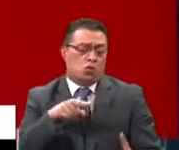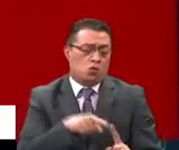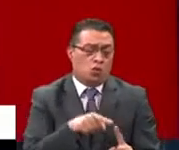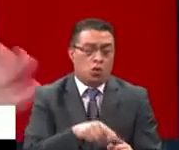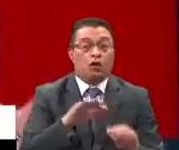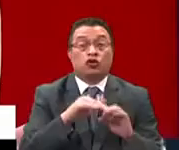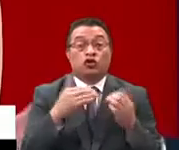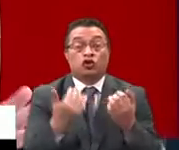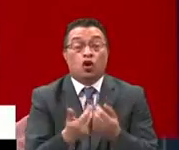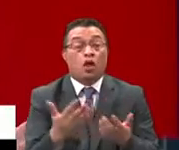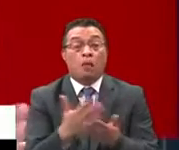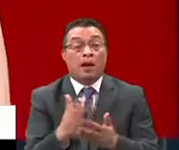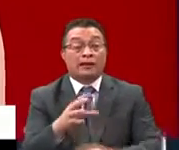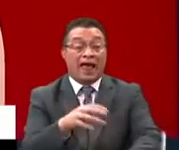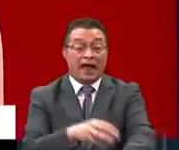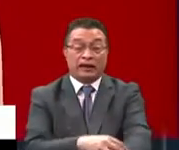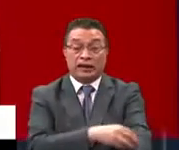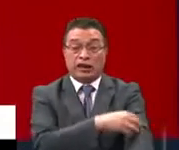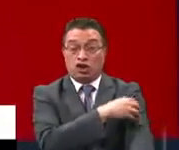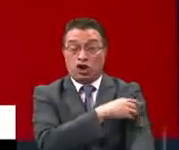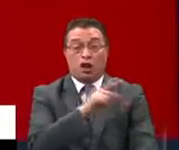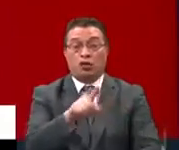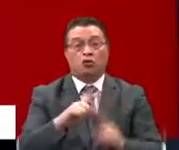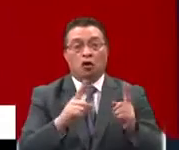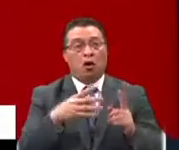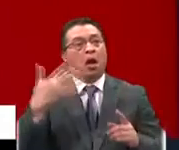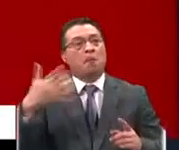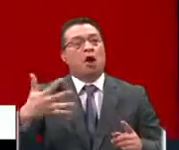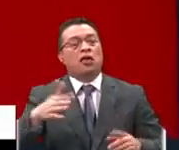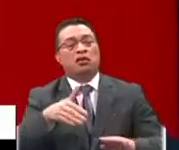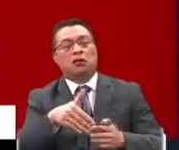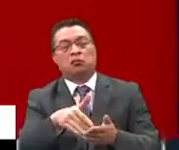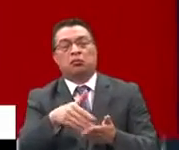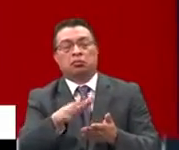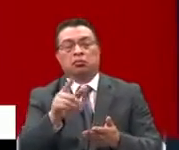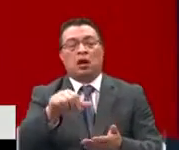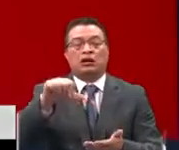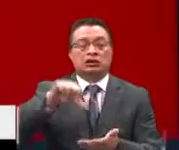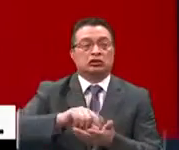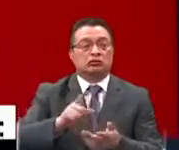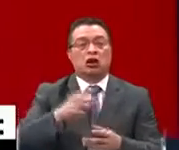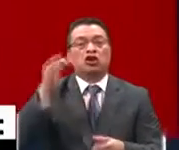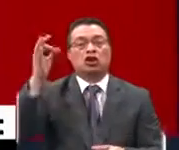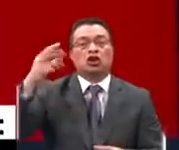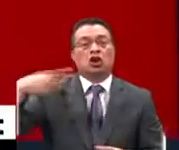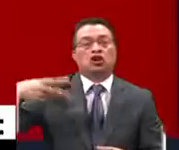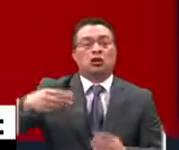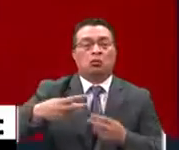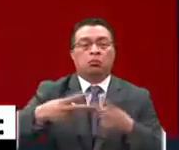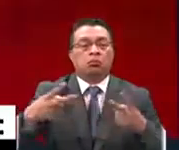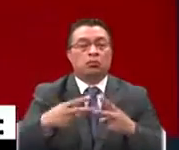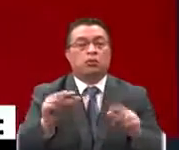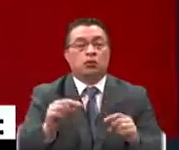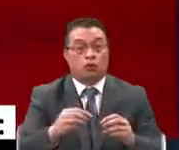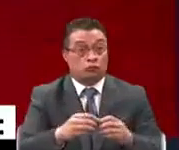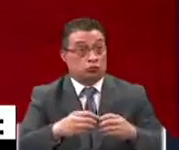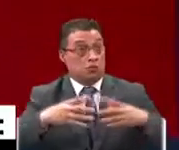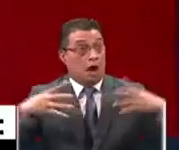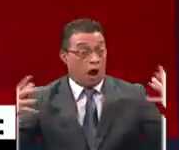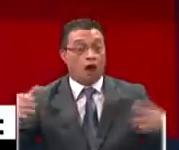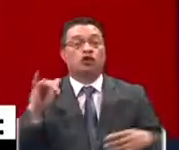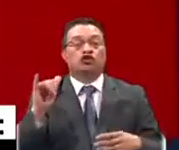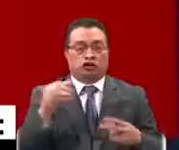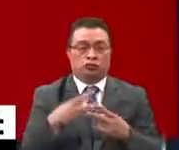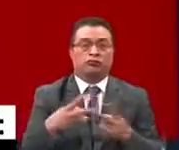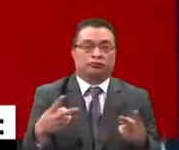las cosas que suceden a veces en regiones, ¿no es cierto?, no toman la notoriedad en el centro, hasta cuando ocurren con una magnitud mucho mayor,